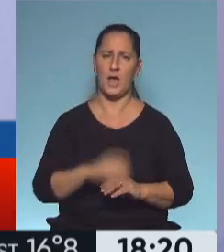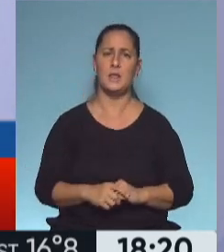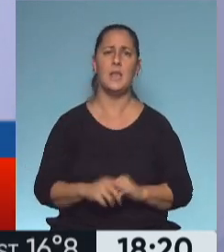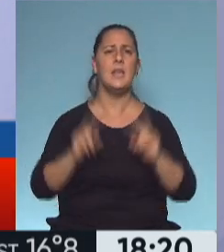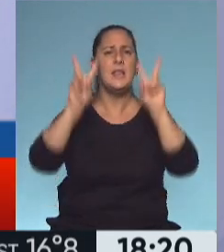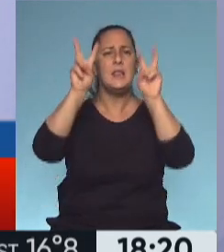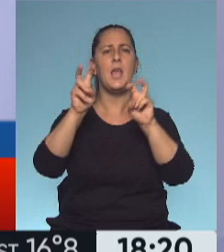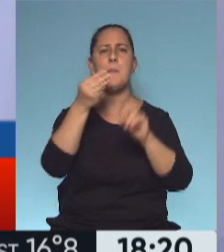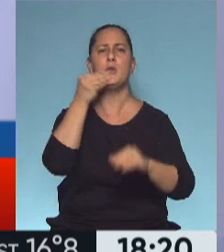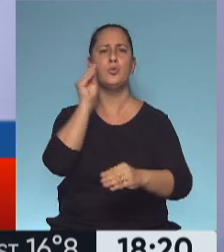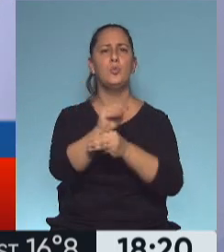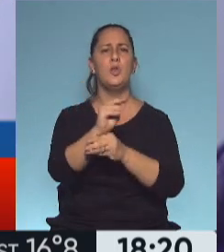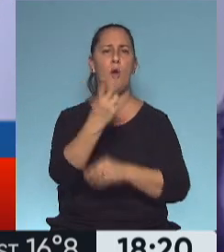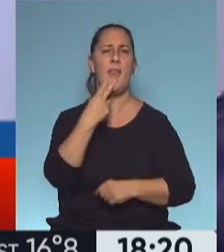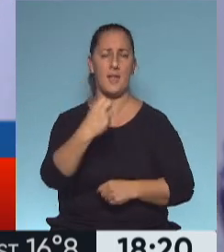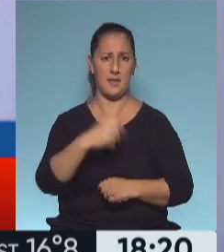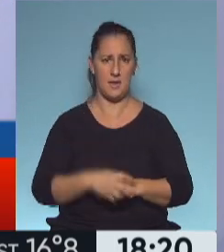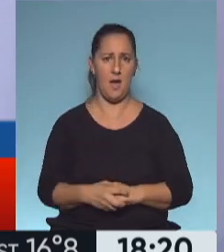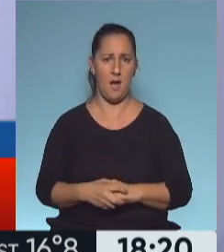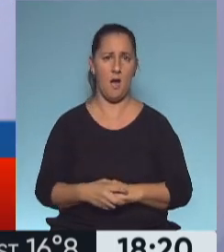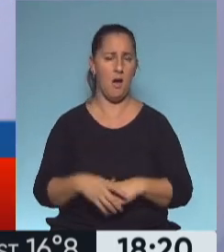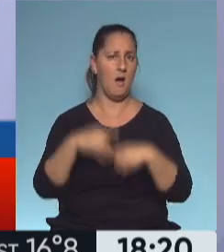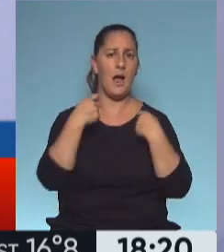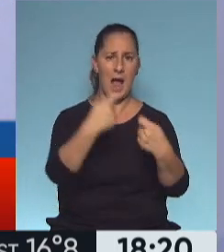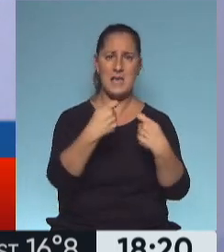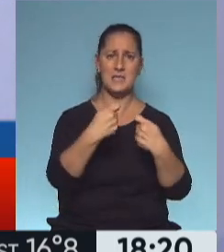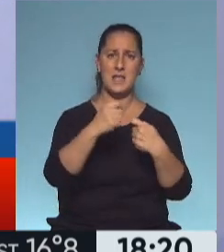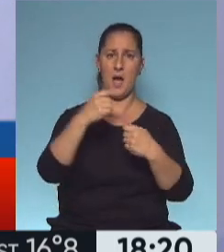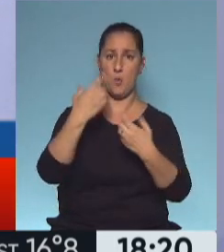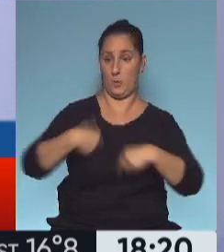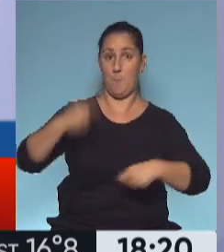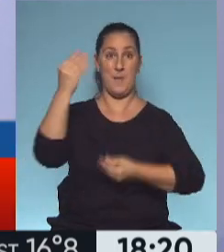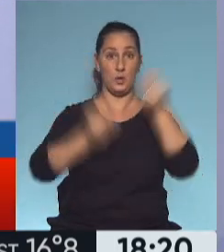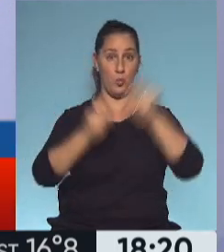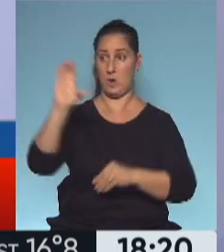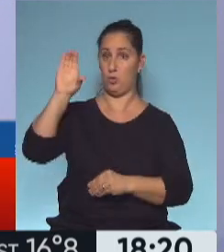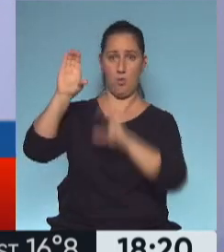el tema de los subsidios energéticos, en los cuales se gasta una parte importante de nuestro presupuesto.